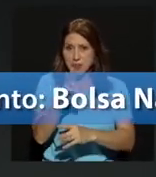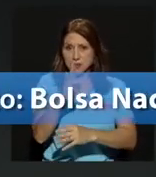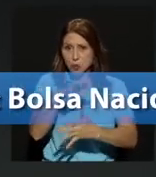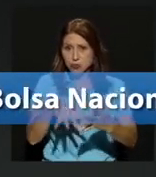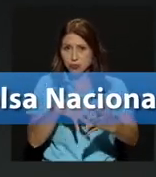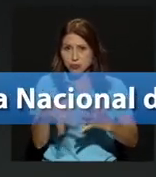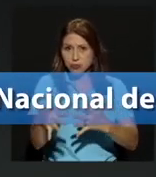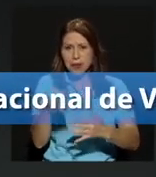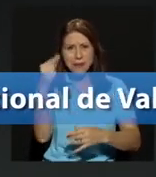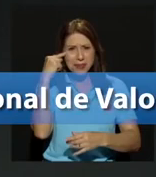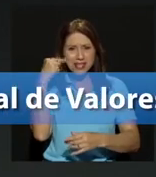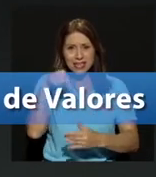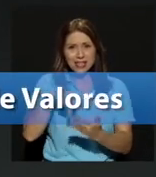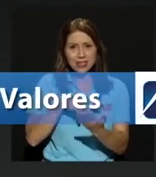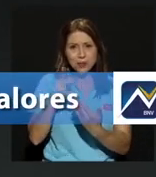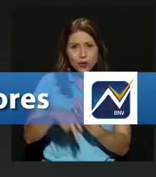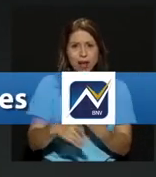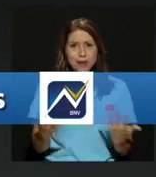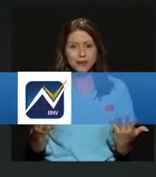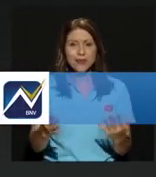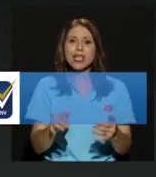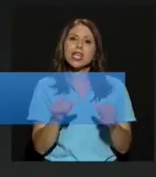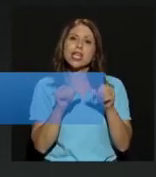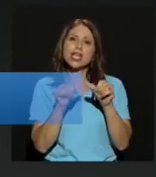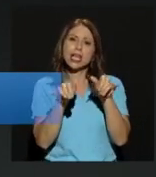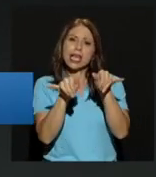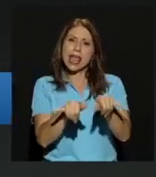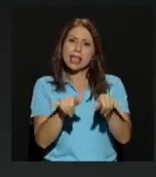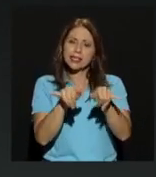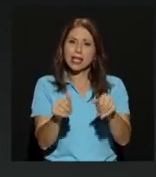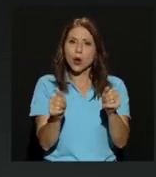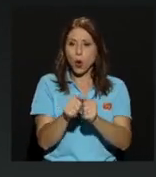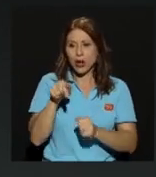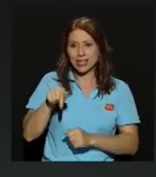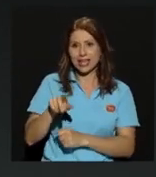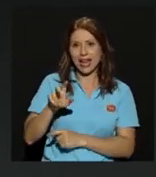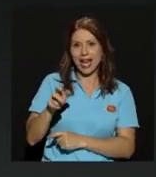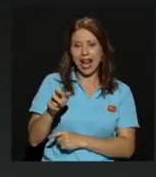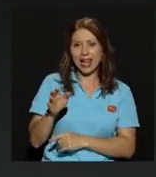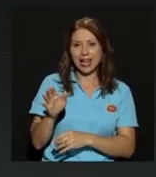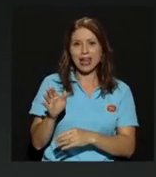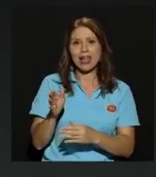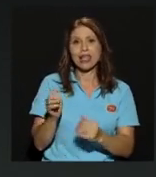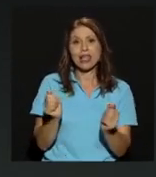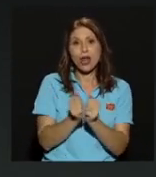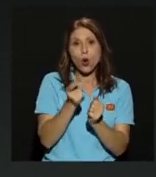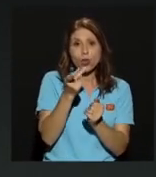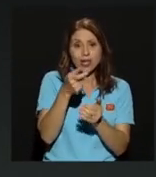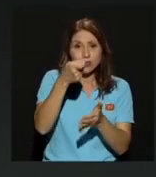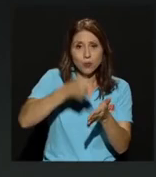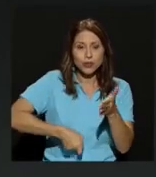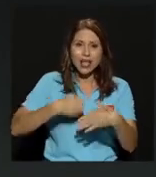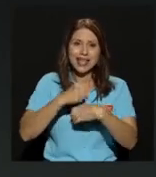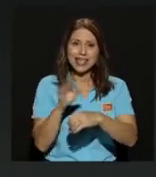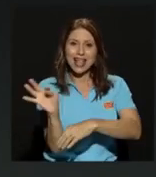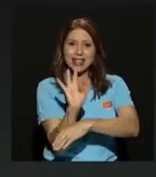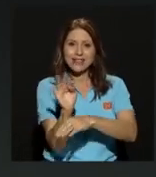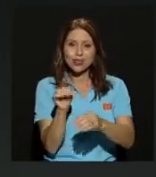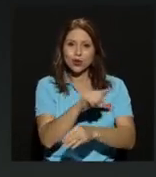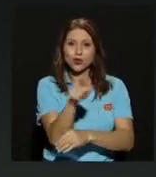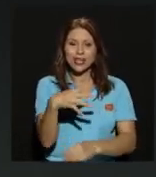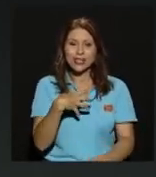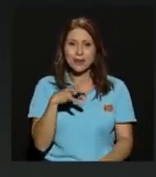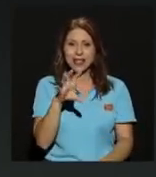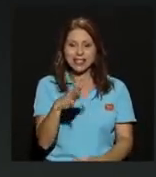pienso en este programa y quédense con este canal que con los impuestos hacia la televisión